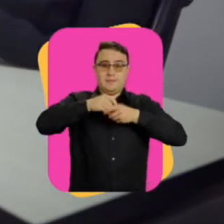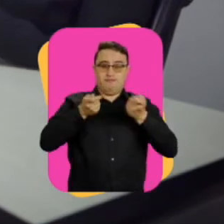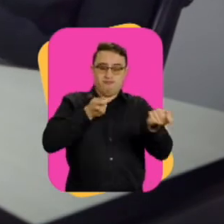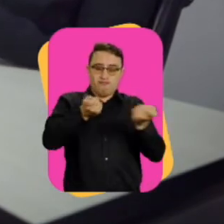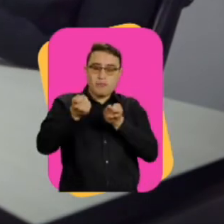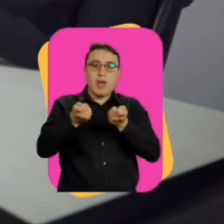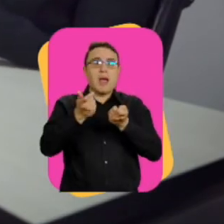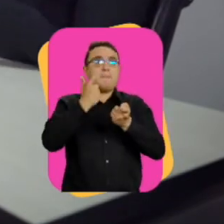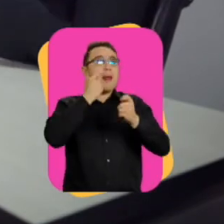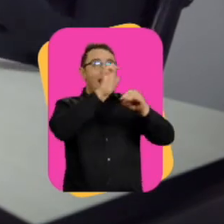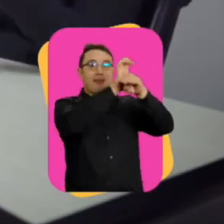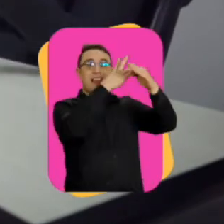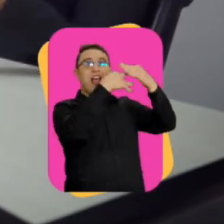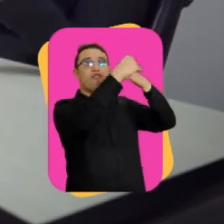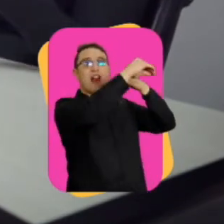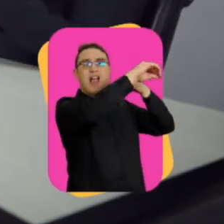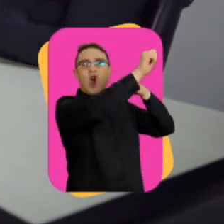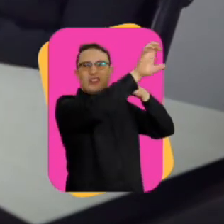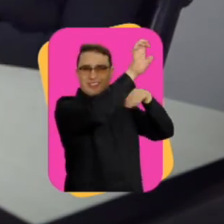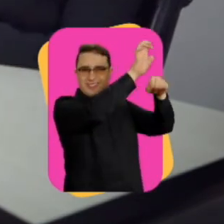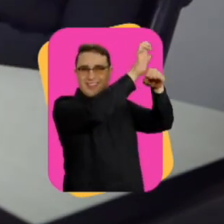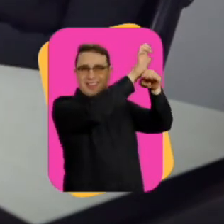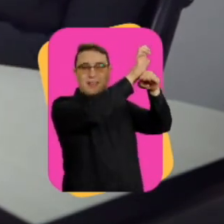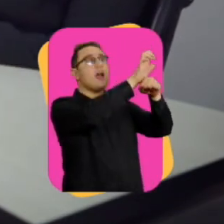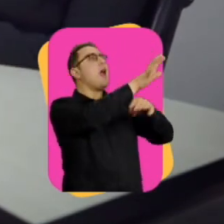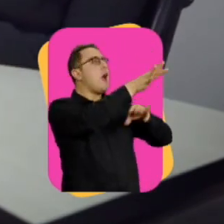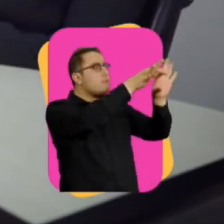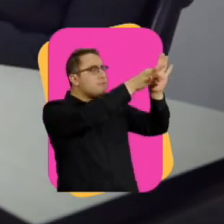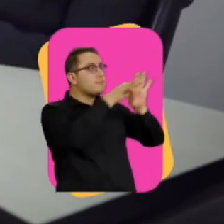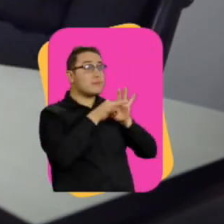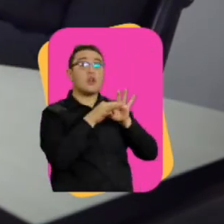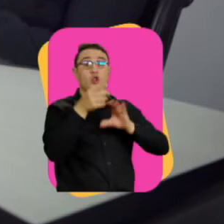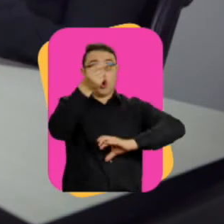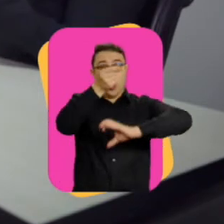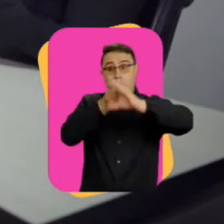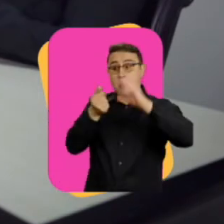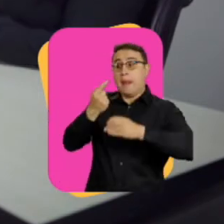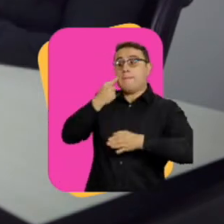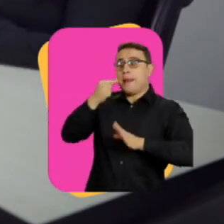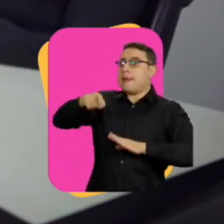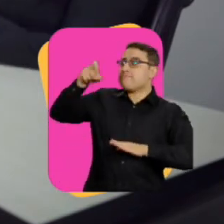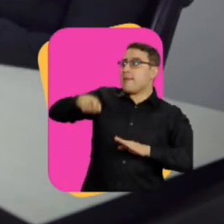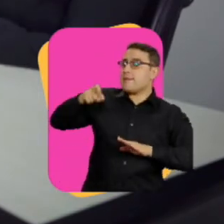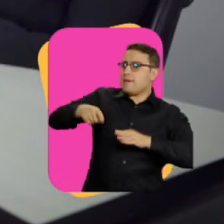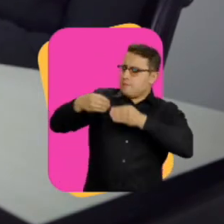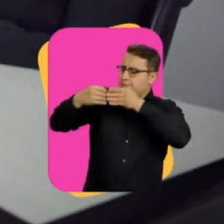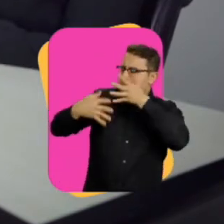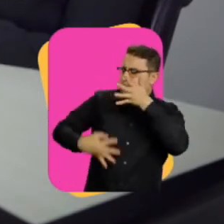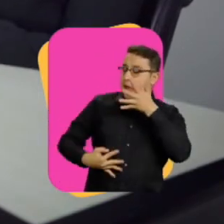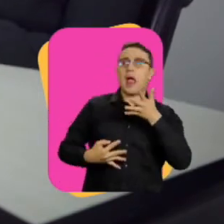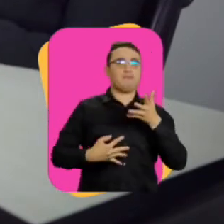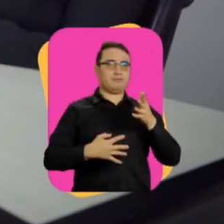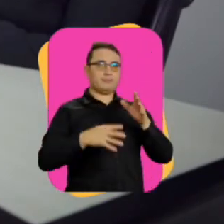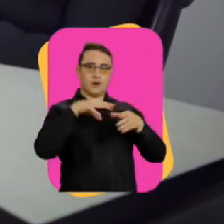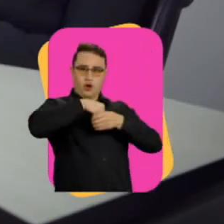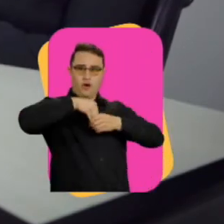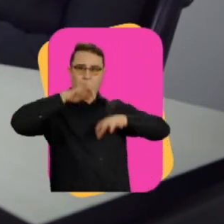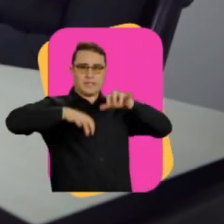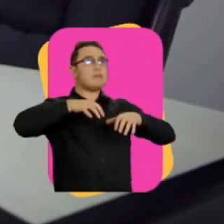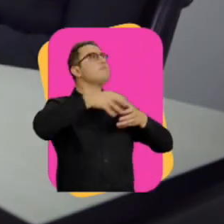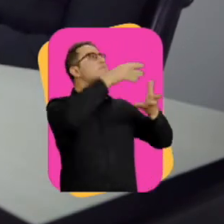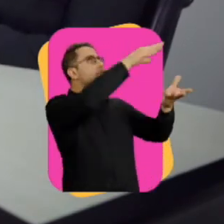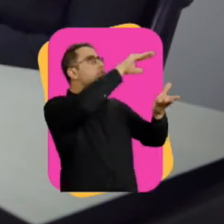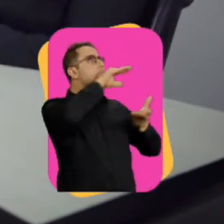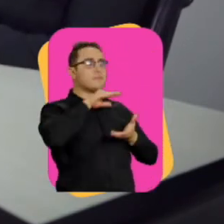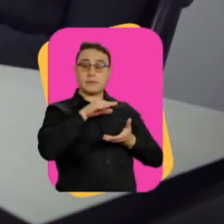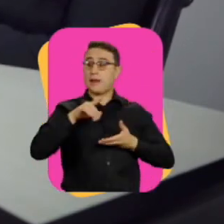relación con entes externos. Entonces, recoge todos los requerimientos que trae la Contraloría, administra, envía a los líderes que le